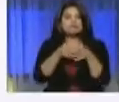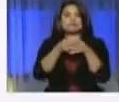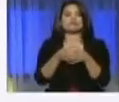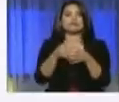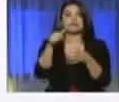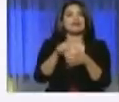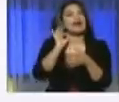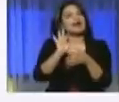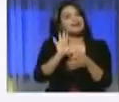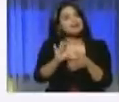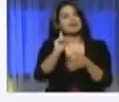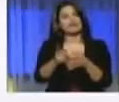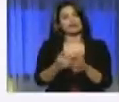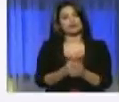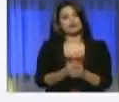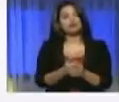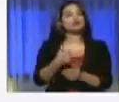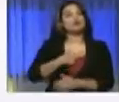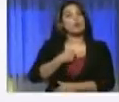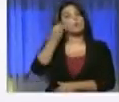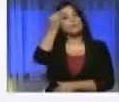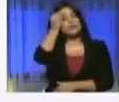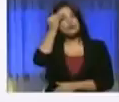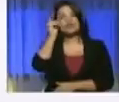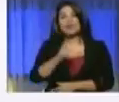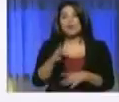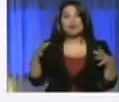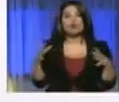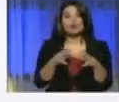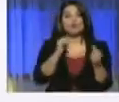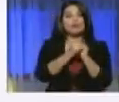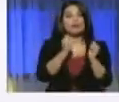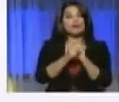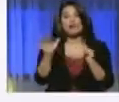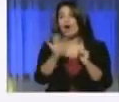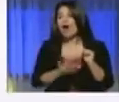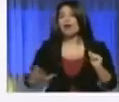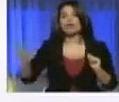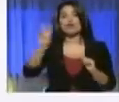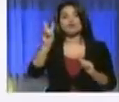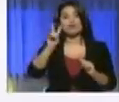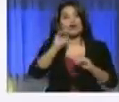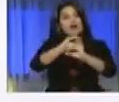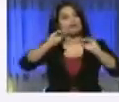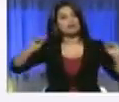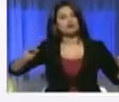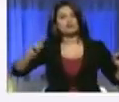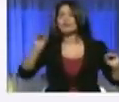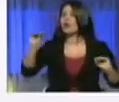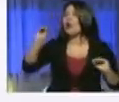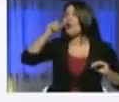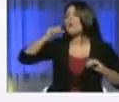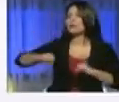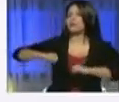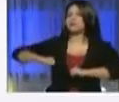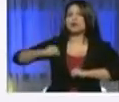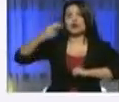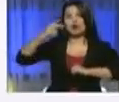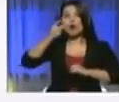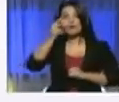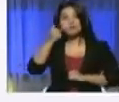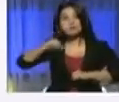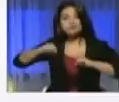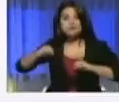quiero garantizarle a todo el movimiento deportivo venezolano, Mimú Vargas, viceministro de Deporte,